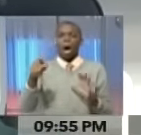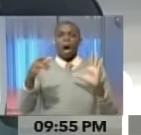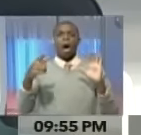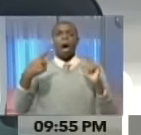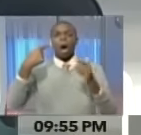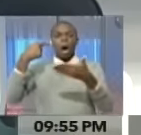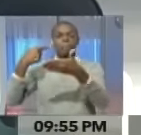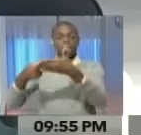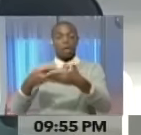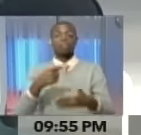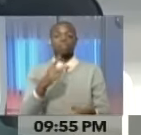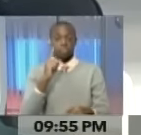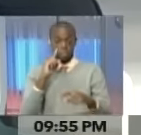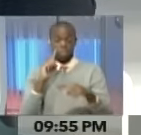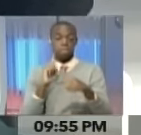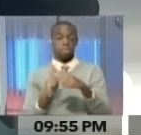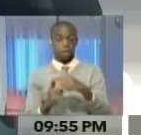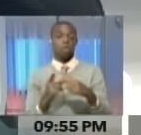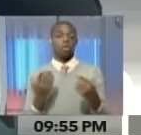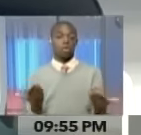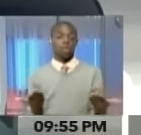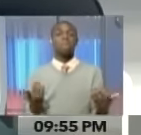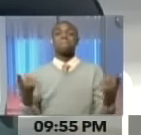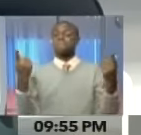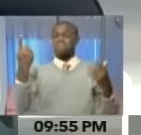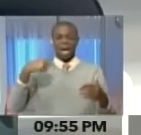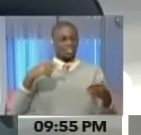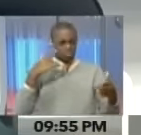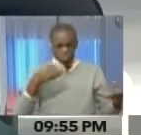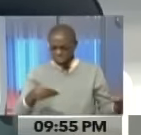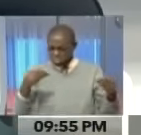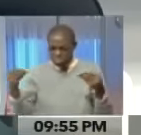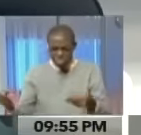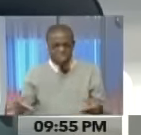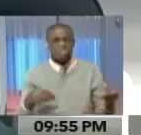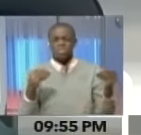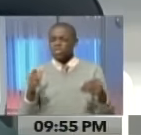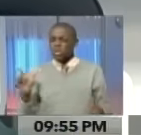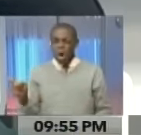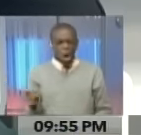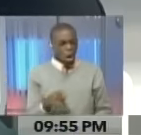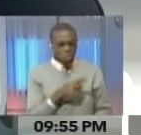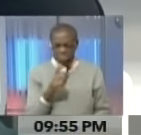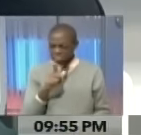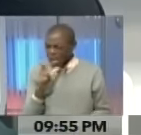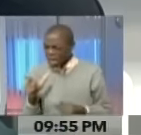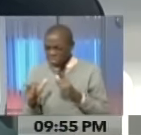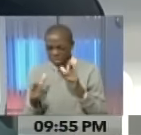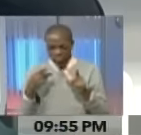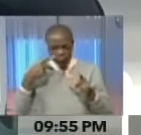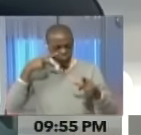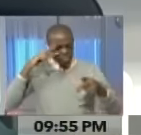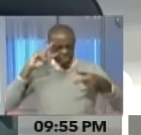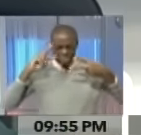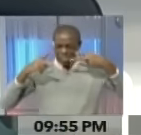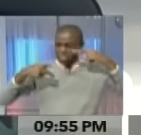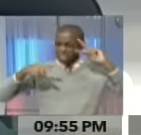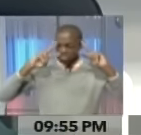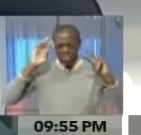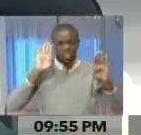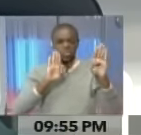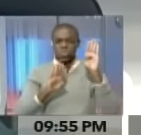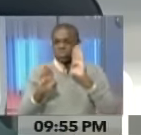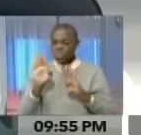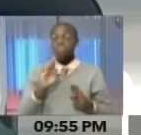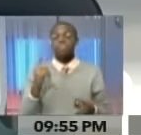chequear eh Todo está contaminado de de evento de evento fraudulentos nosotros solicitamos hay un artículo que es el